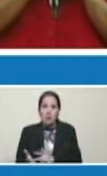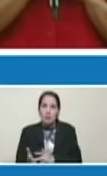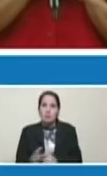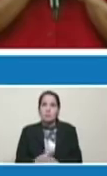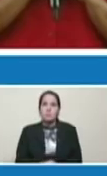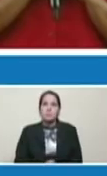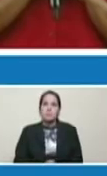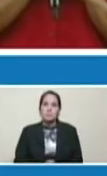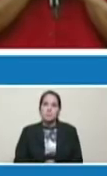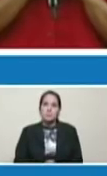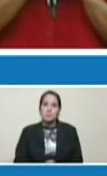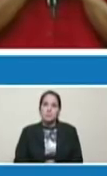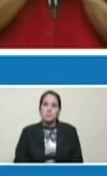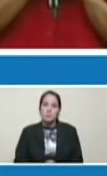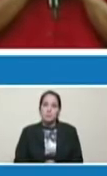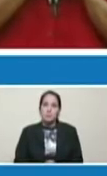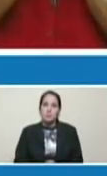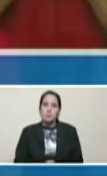adelante